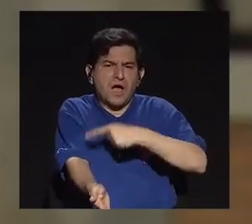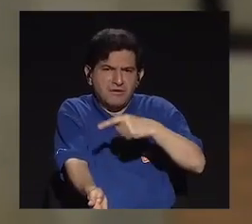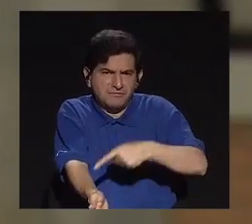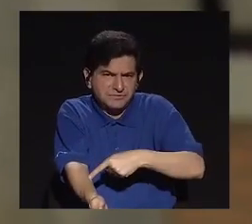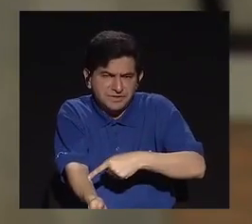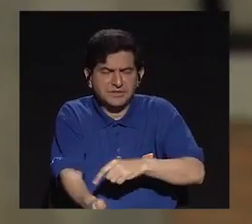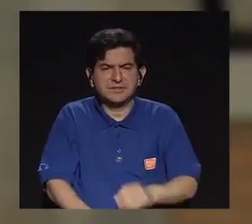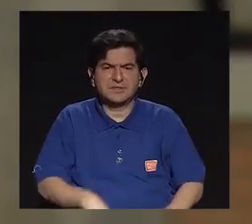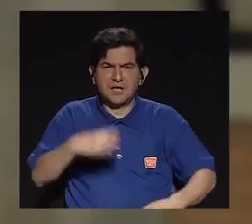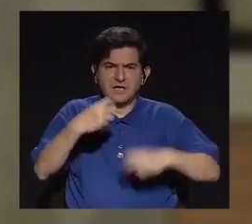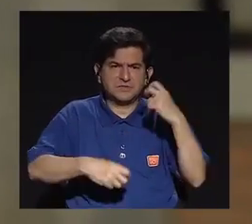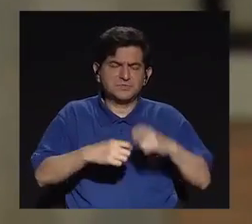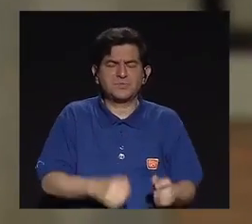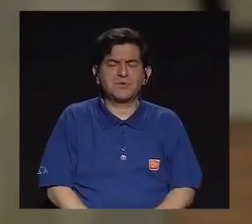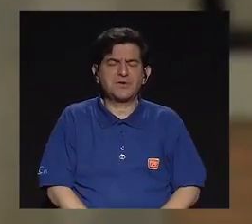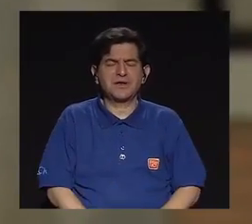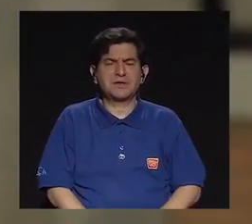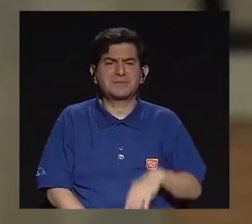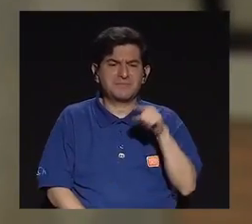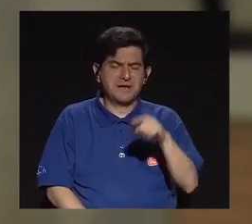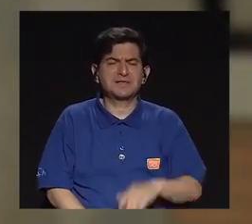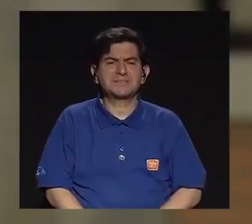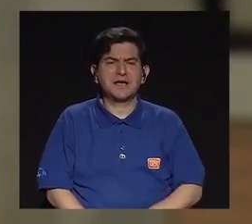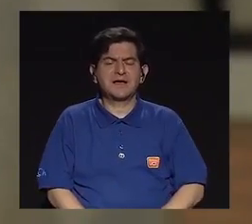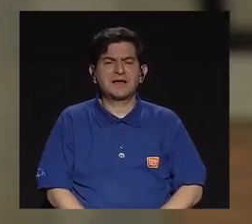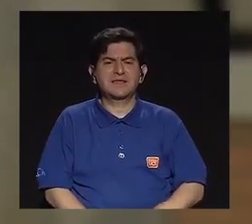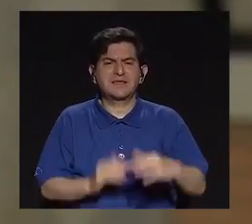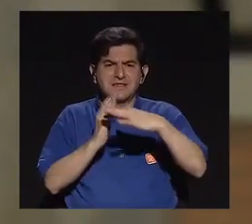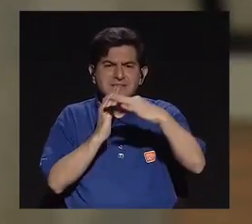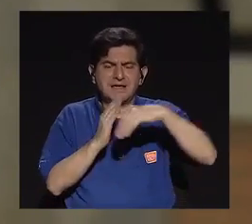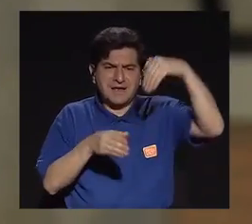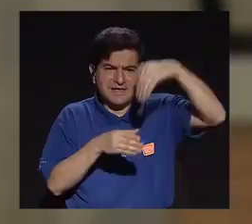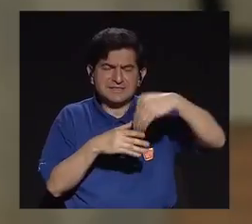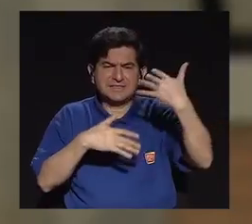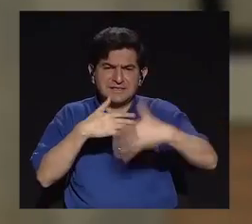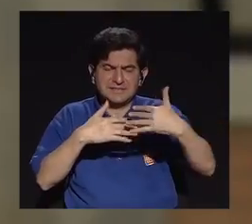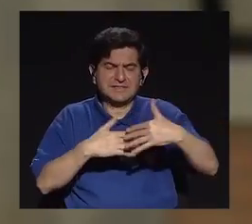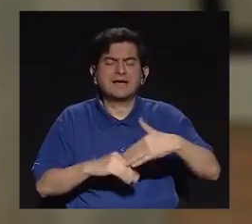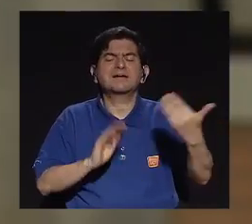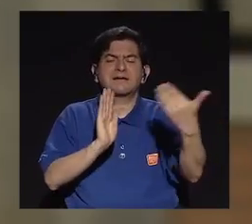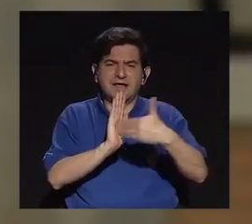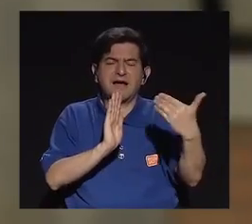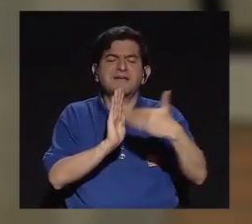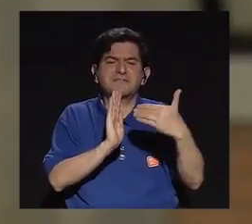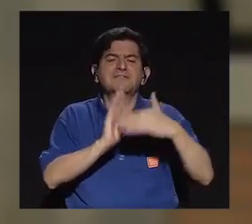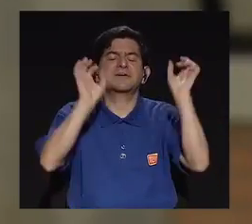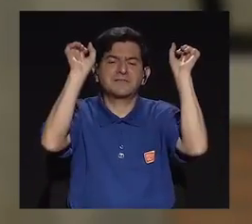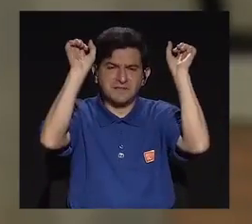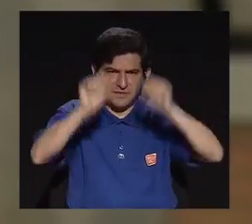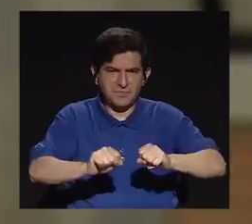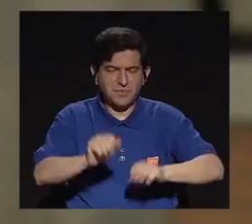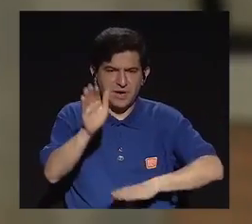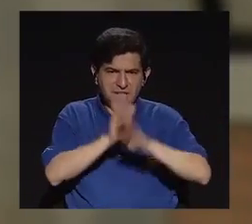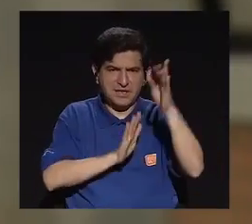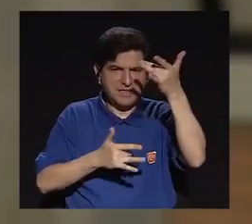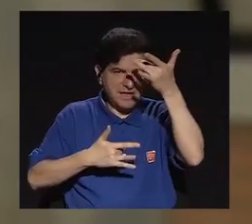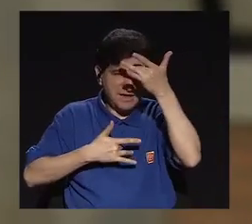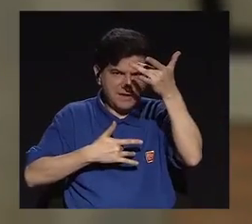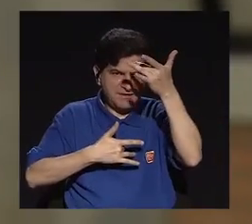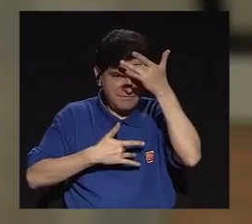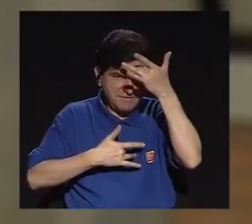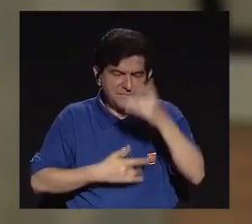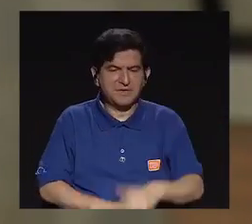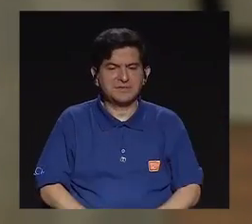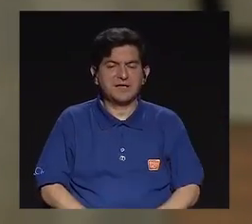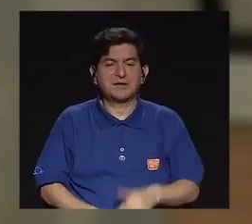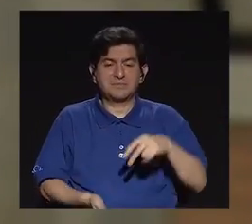diabetes, problemas de colesterol en la sangre, que nos van a afectar la circulación del oído, pues sí es un factor de riesgo para desarrollar enfermedades